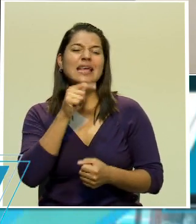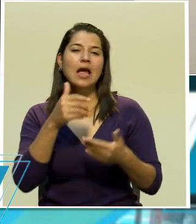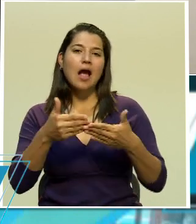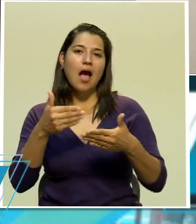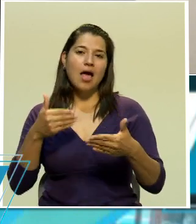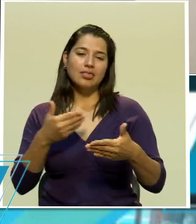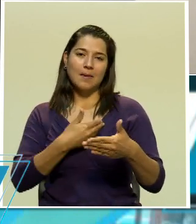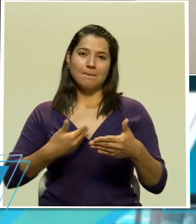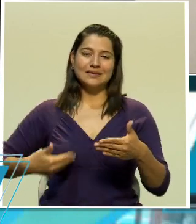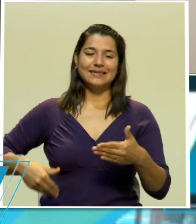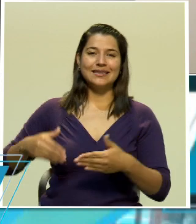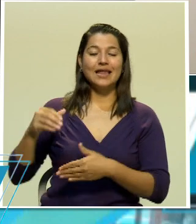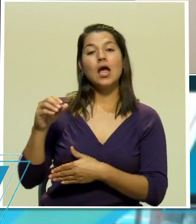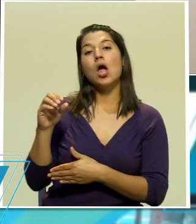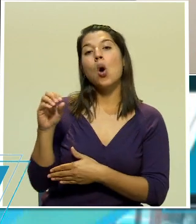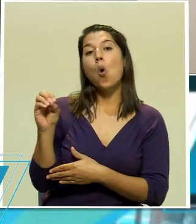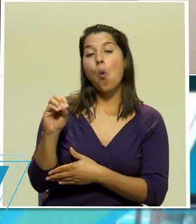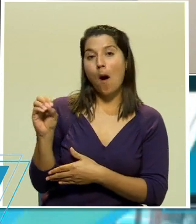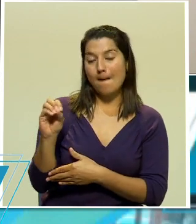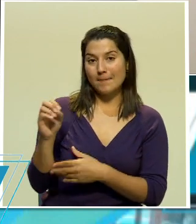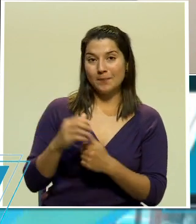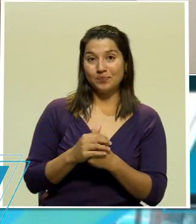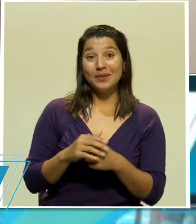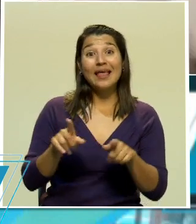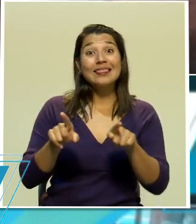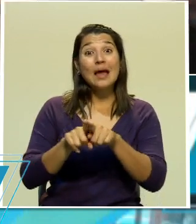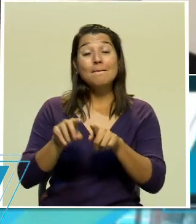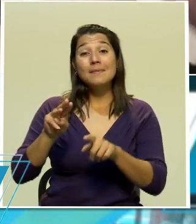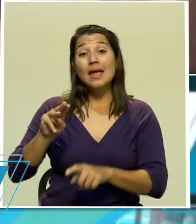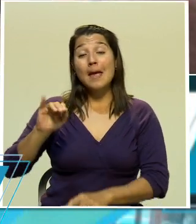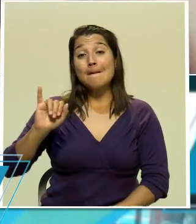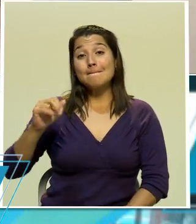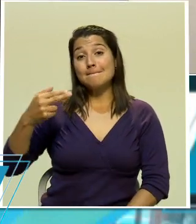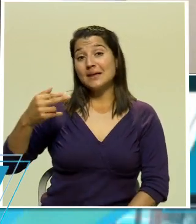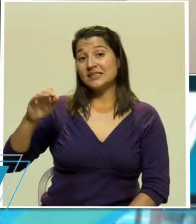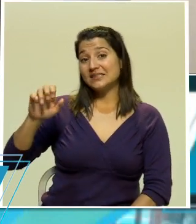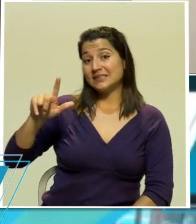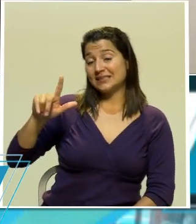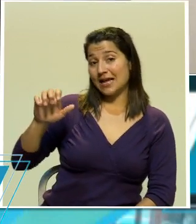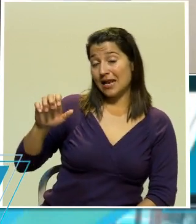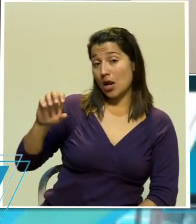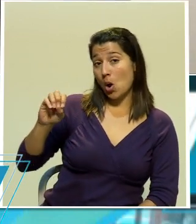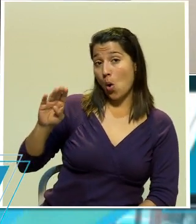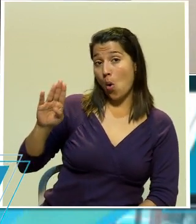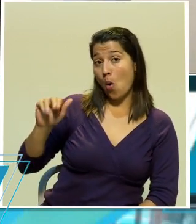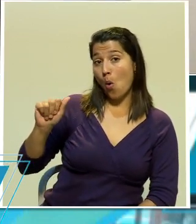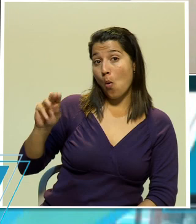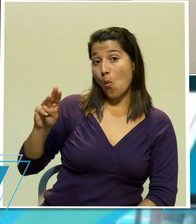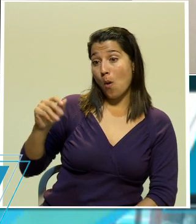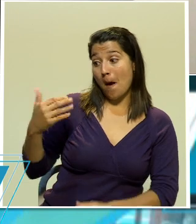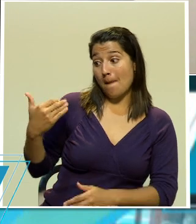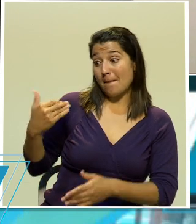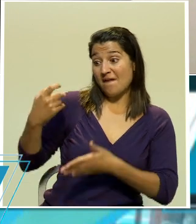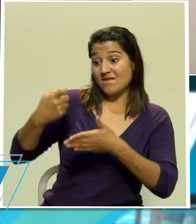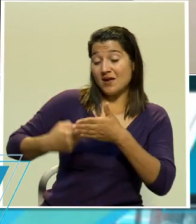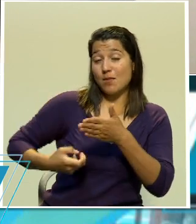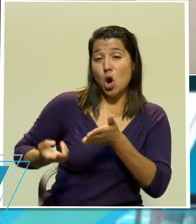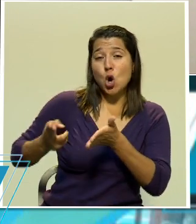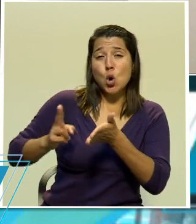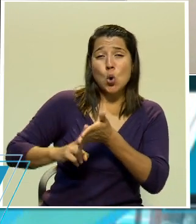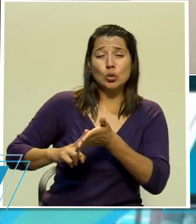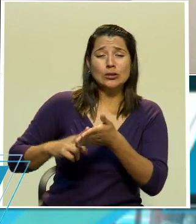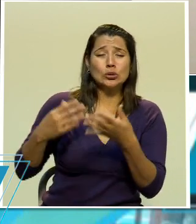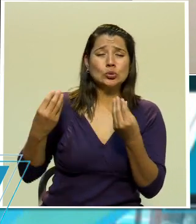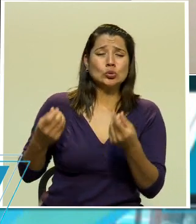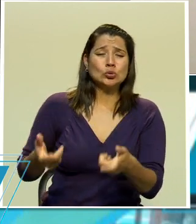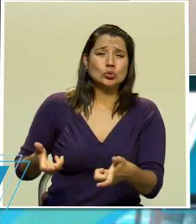además Michelle Obama acaba de firmar, bueno, junto con su esposo, acaban de firmar un contrato multimillonario, cientos de millones de